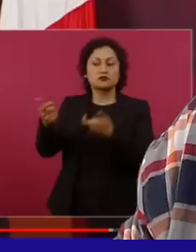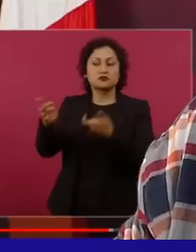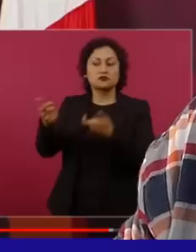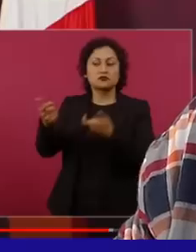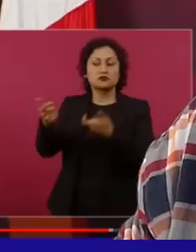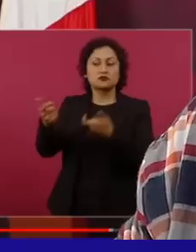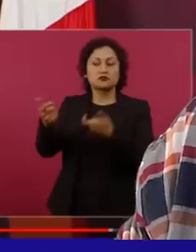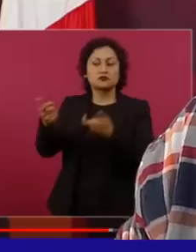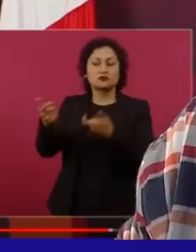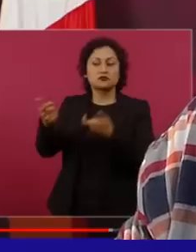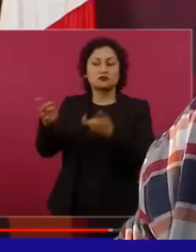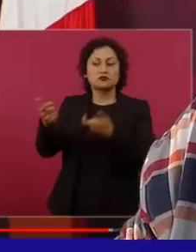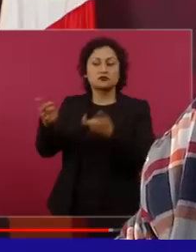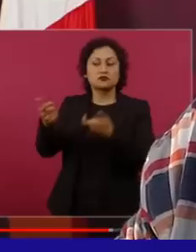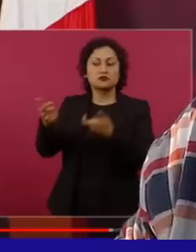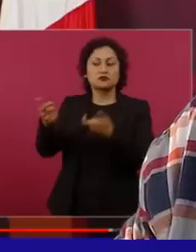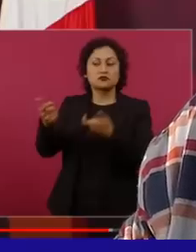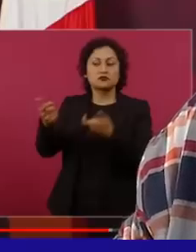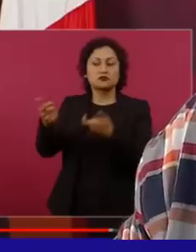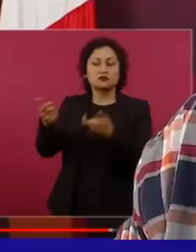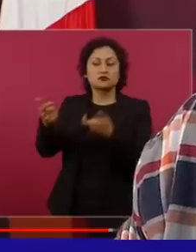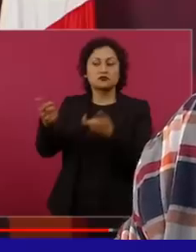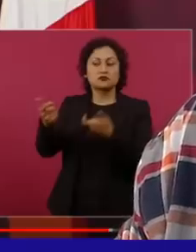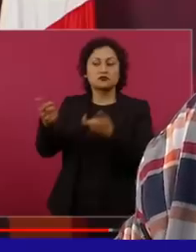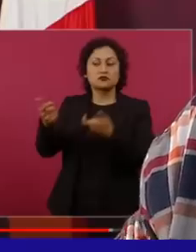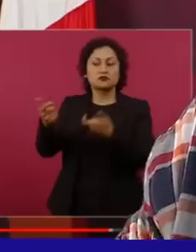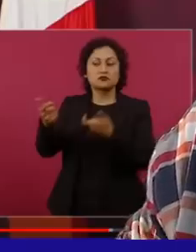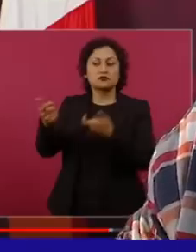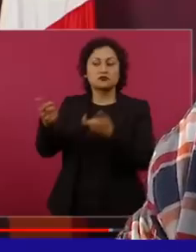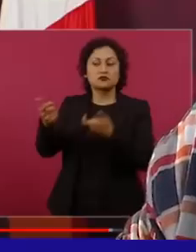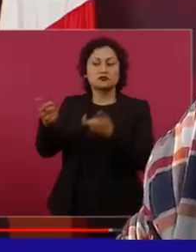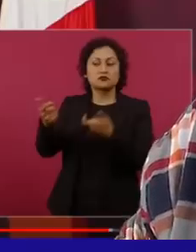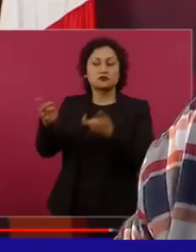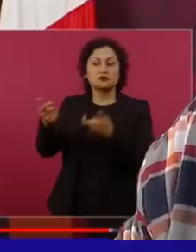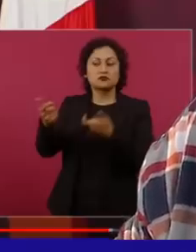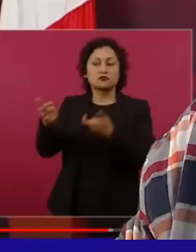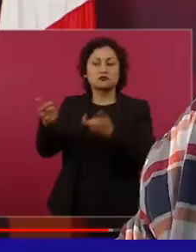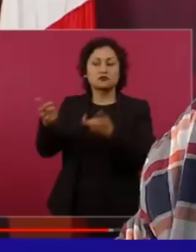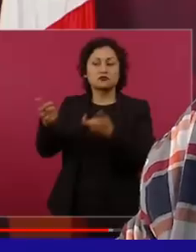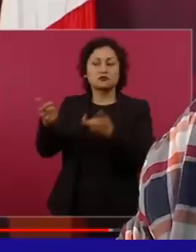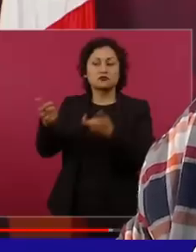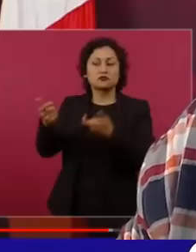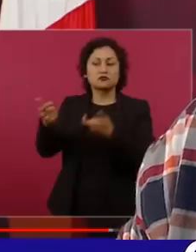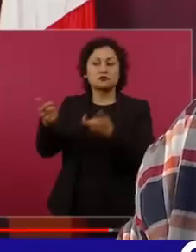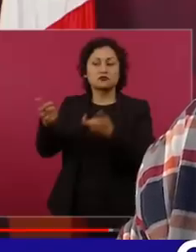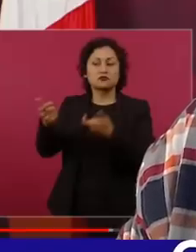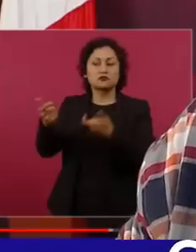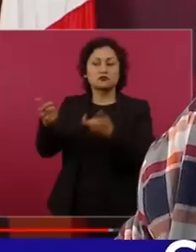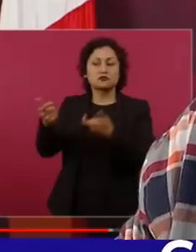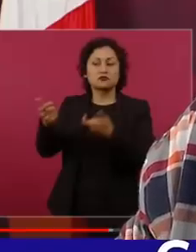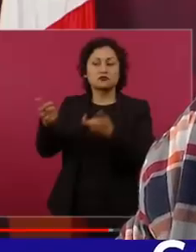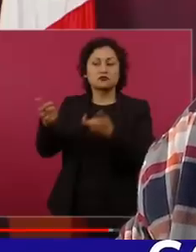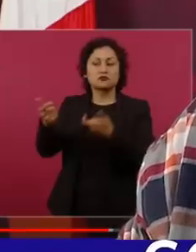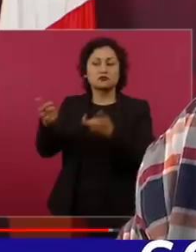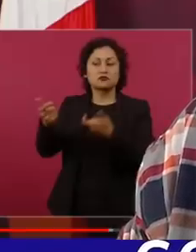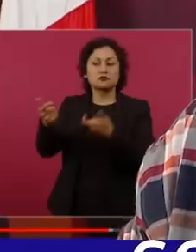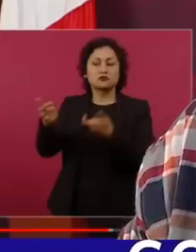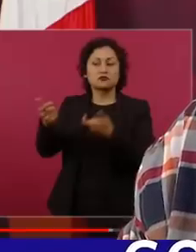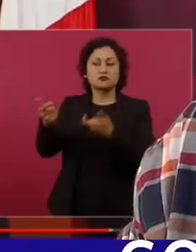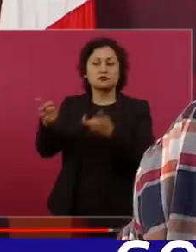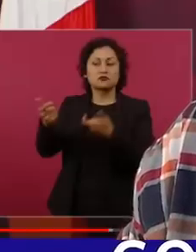hecho privado lo que es de todo el pueblo peruano. Y eso es inmoral. No solo